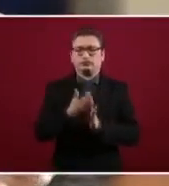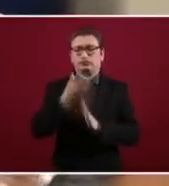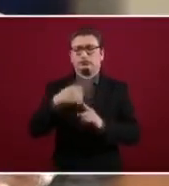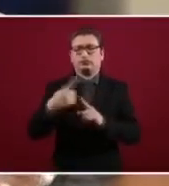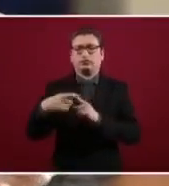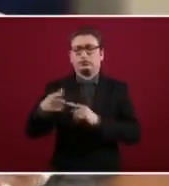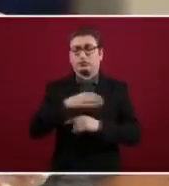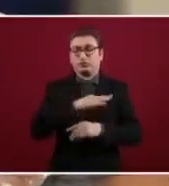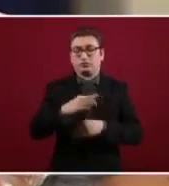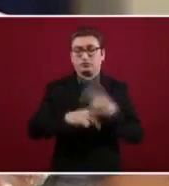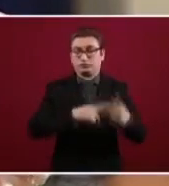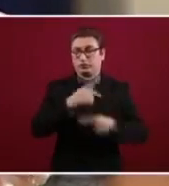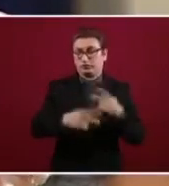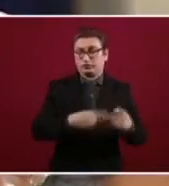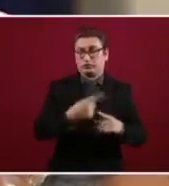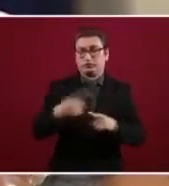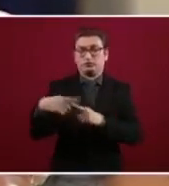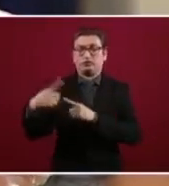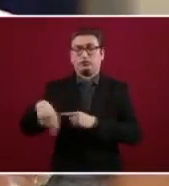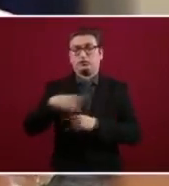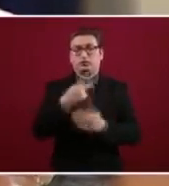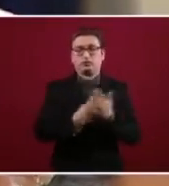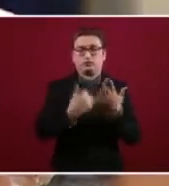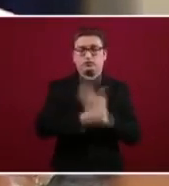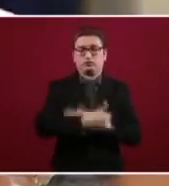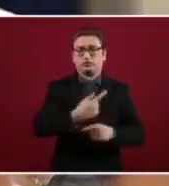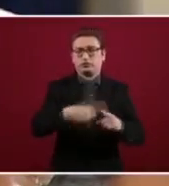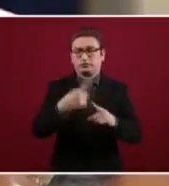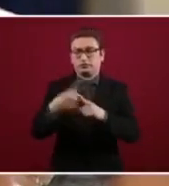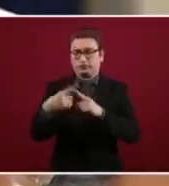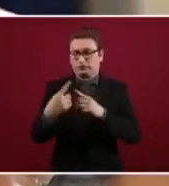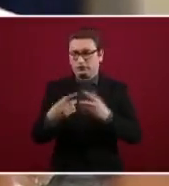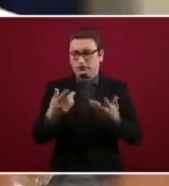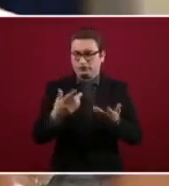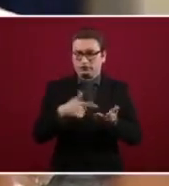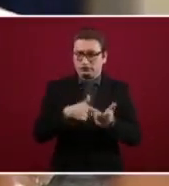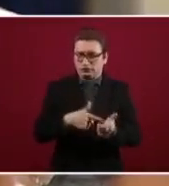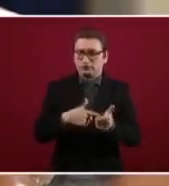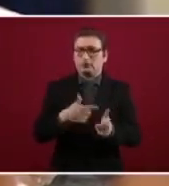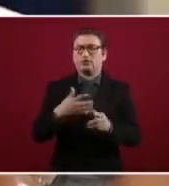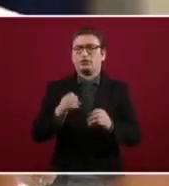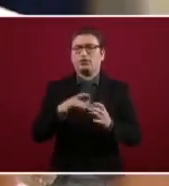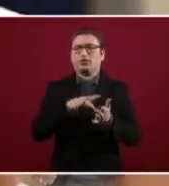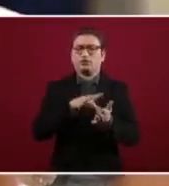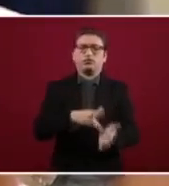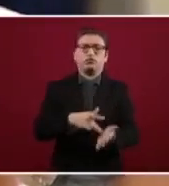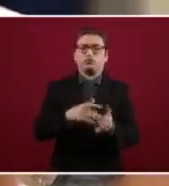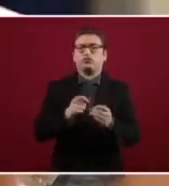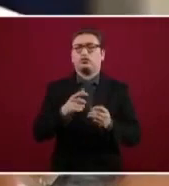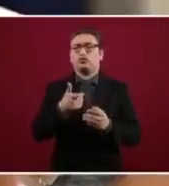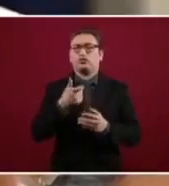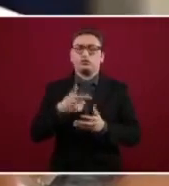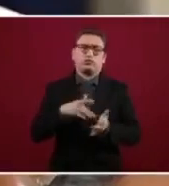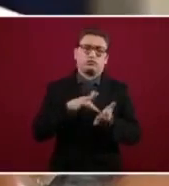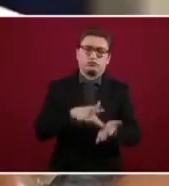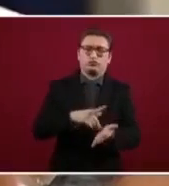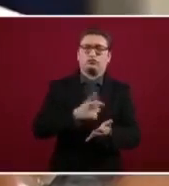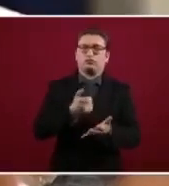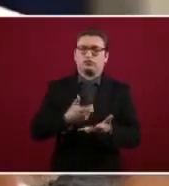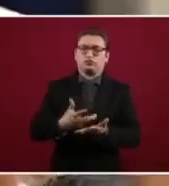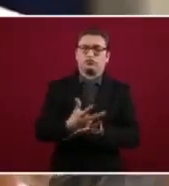créditos subordinados a los proyectos si va a seguir dando apoyos recuperables o no